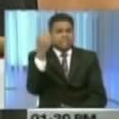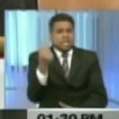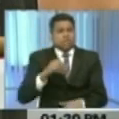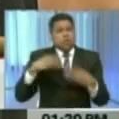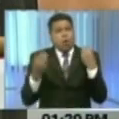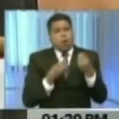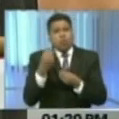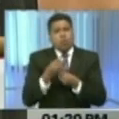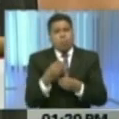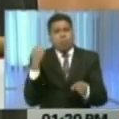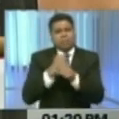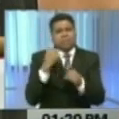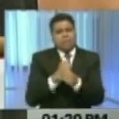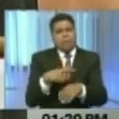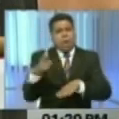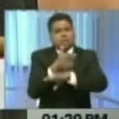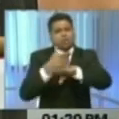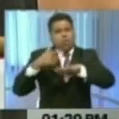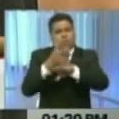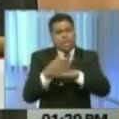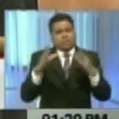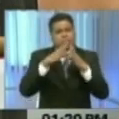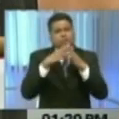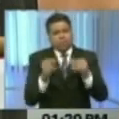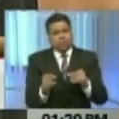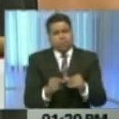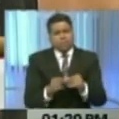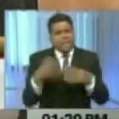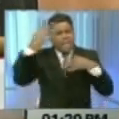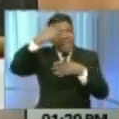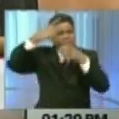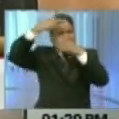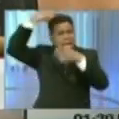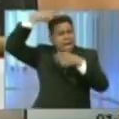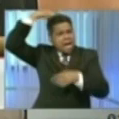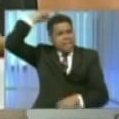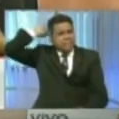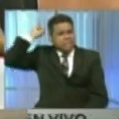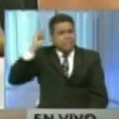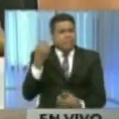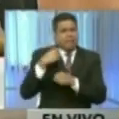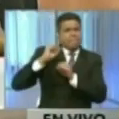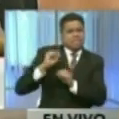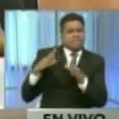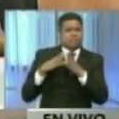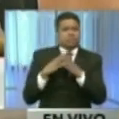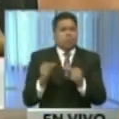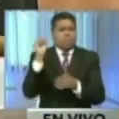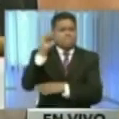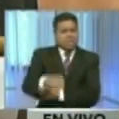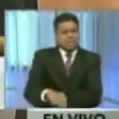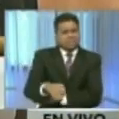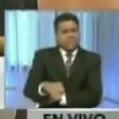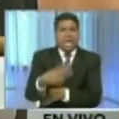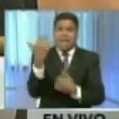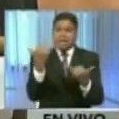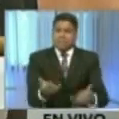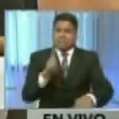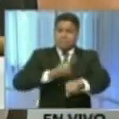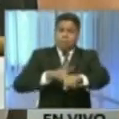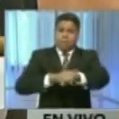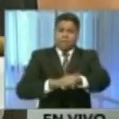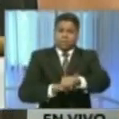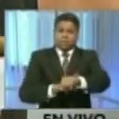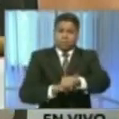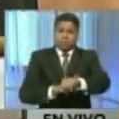¿cómo está trabajando el gobierno de Venezuela en la Cancillería en este caso para evitar una derrota en este momento en la